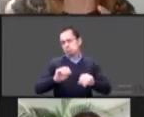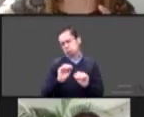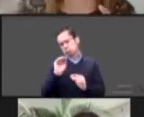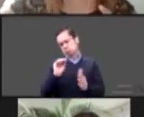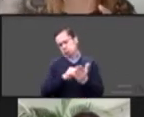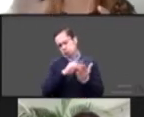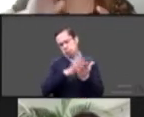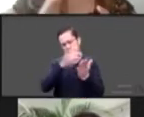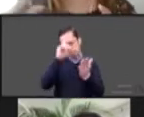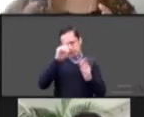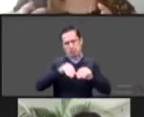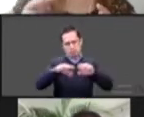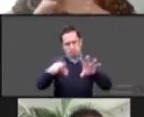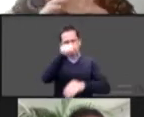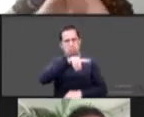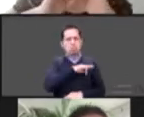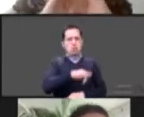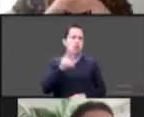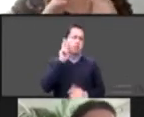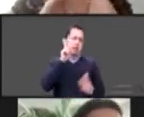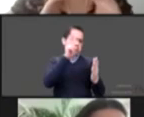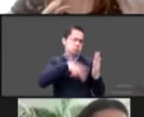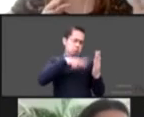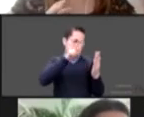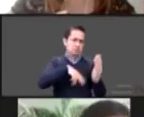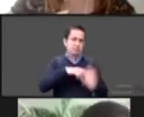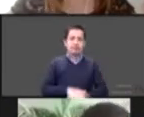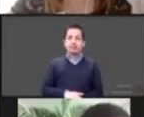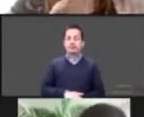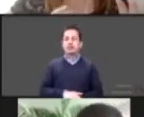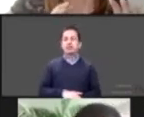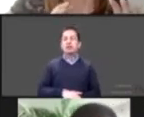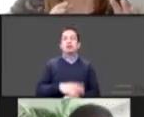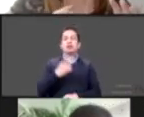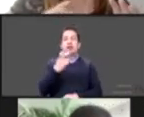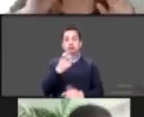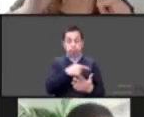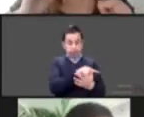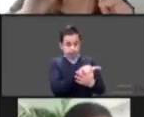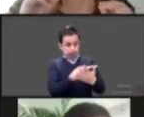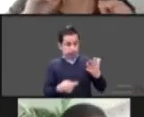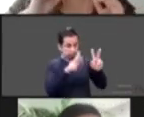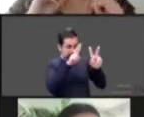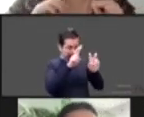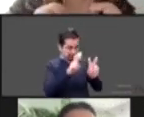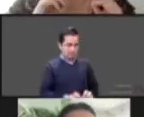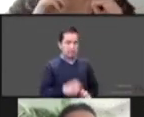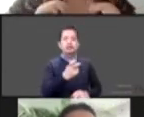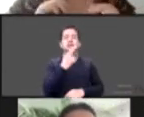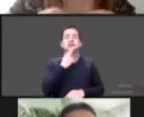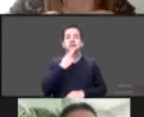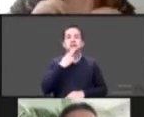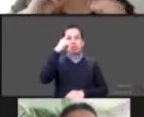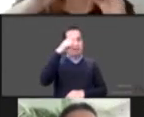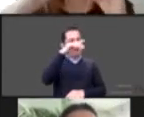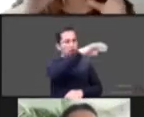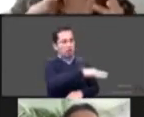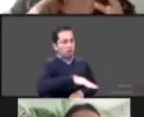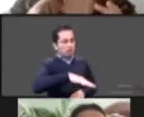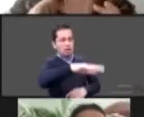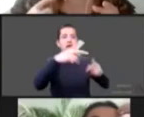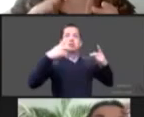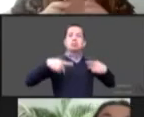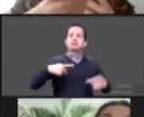quieren más adelante, lo puedo hacer con muchísimo gusto. Y de ahí construimos una sociedad más justa e incluyente. Y allí es un caso importantísimo.